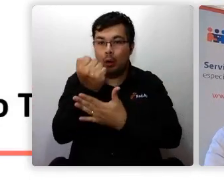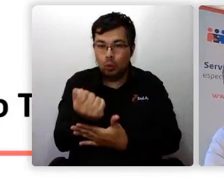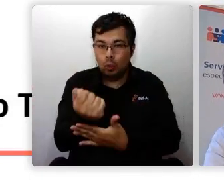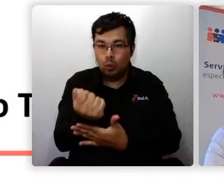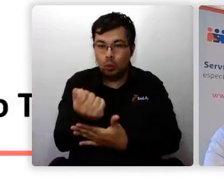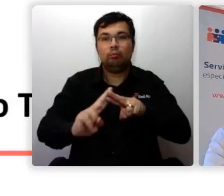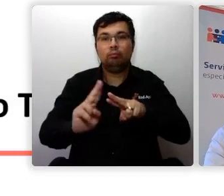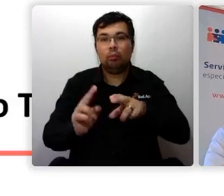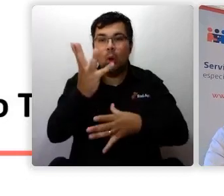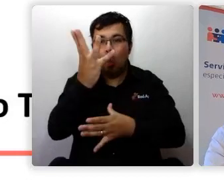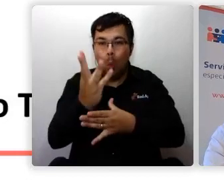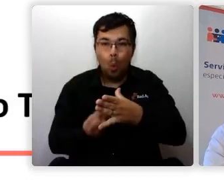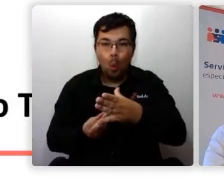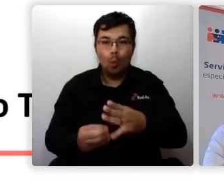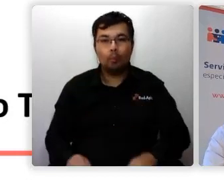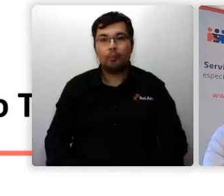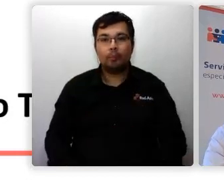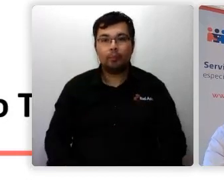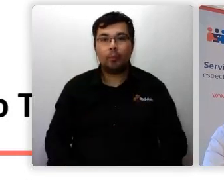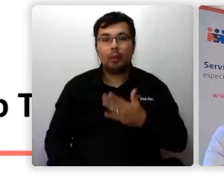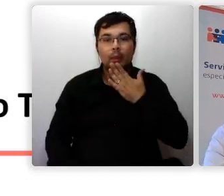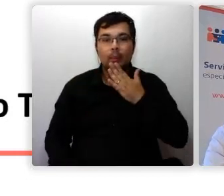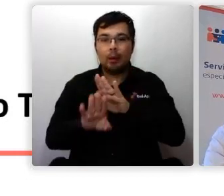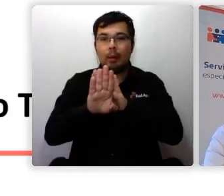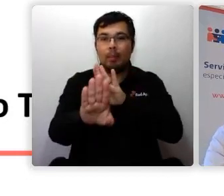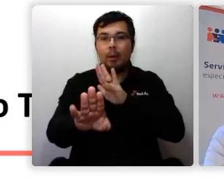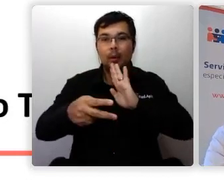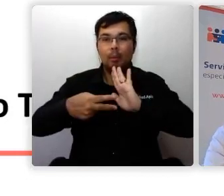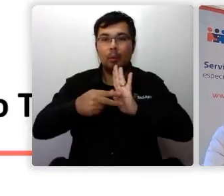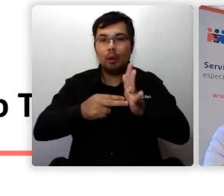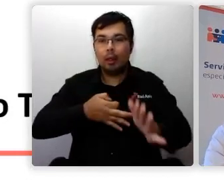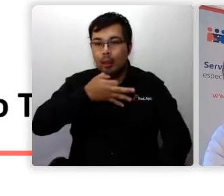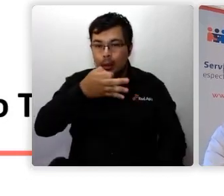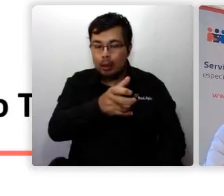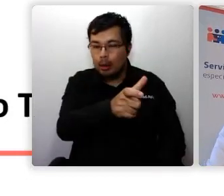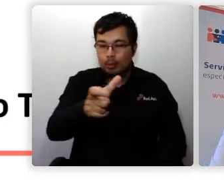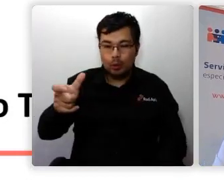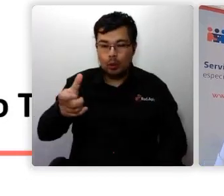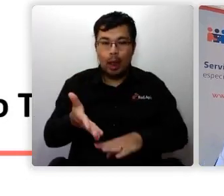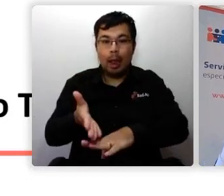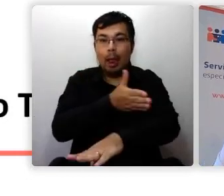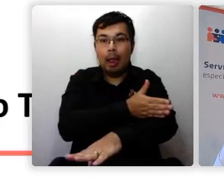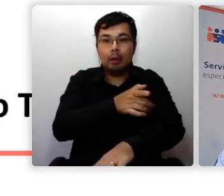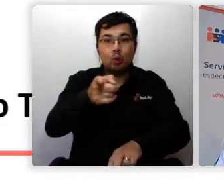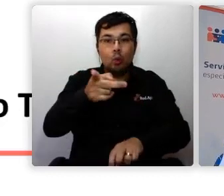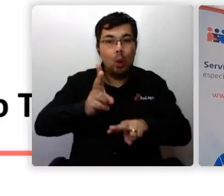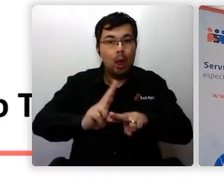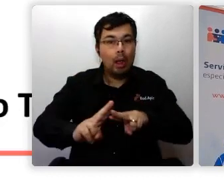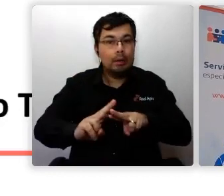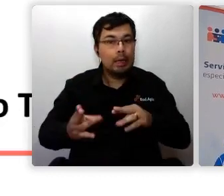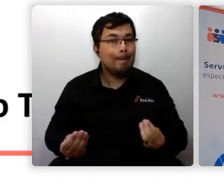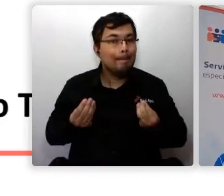problemas diciéndole a la gente qué es lo que tiene que hacer para.